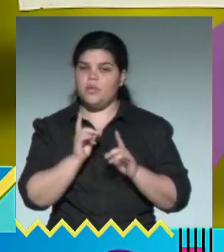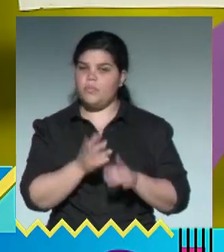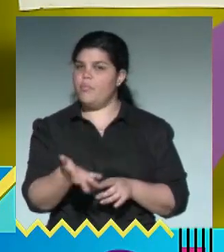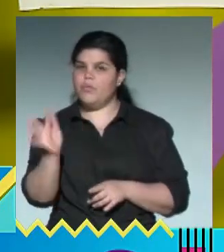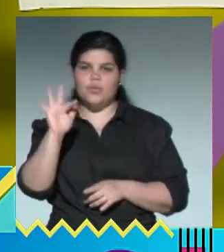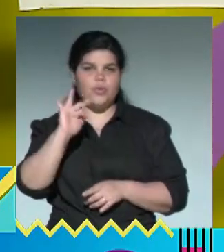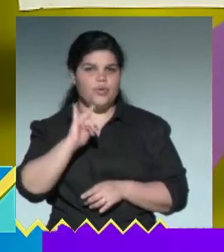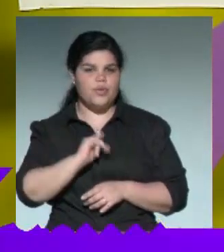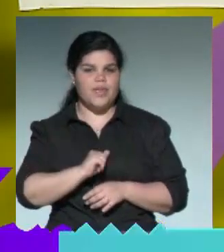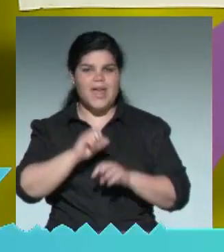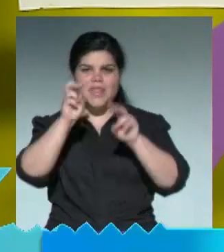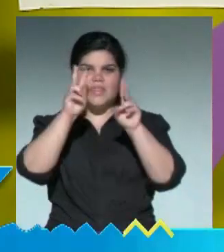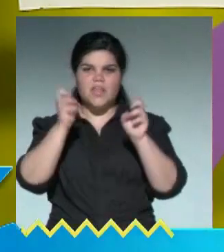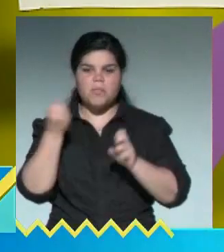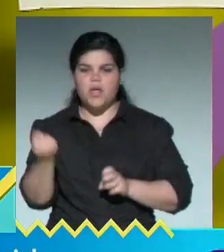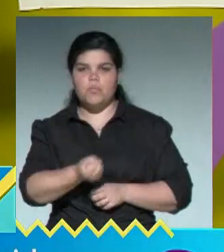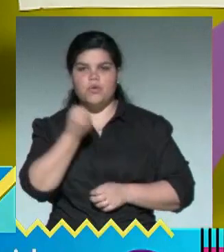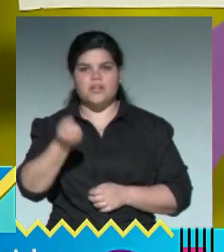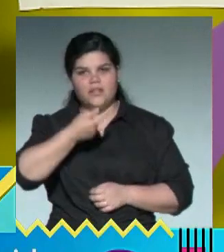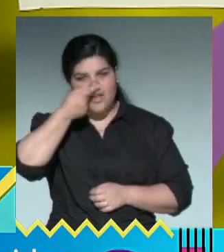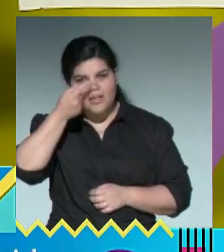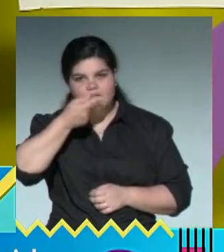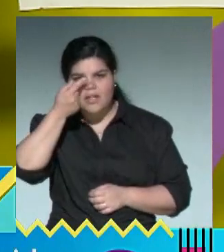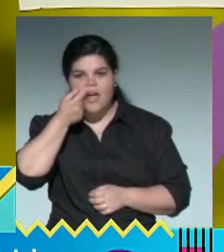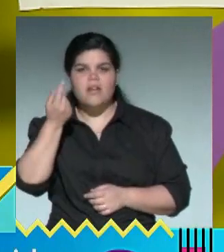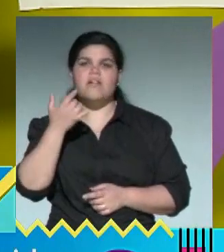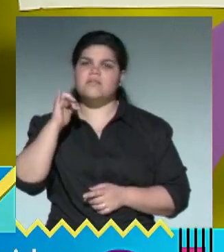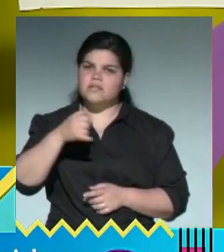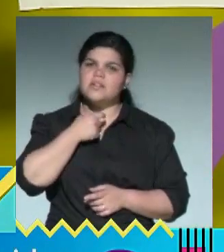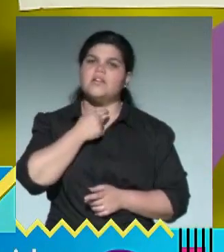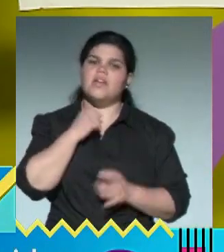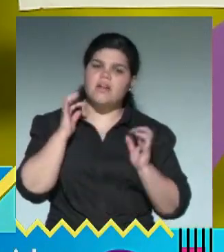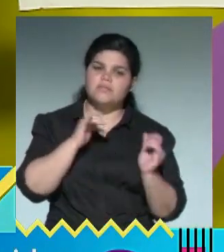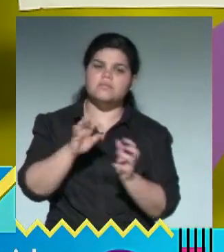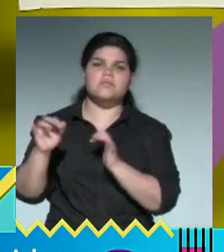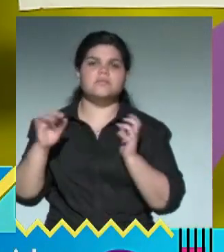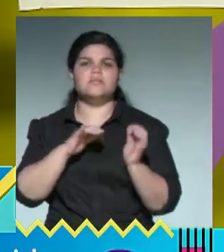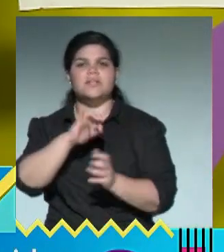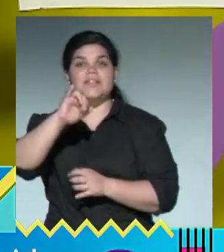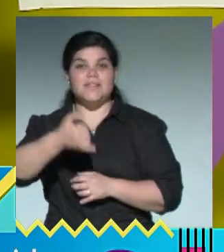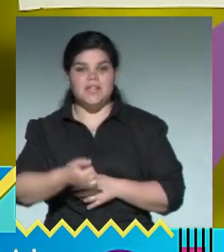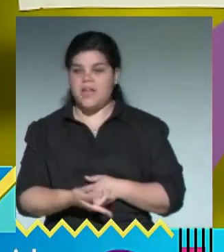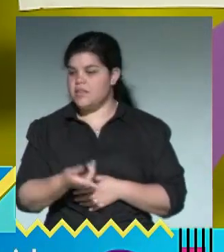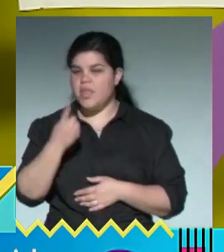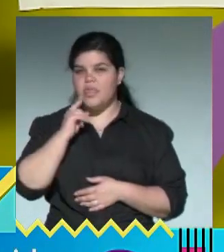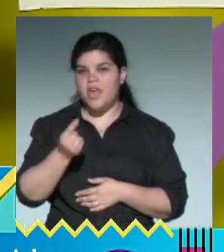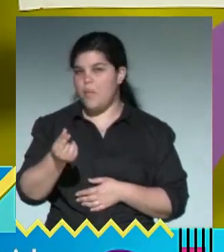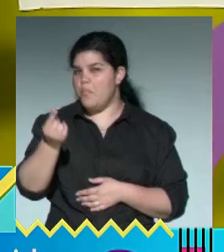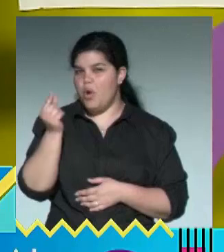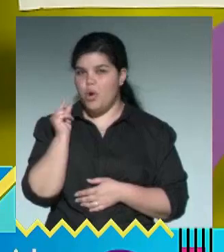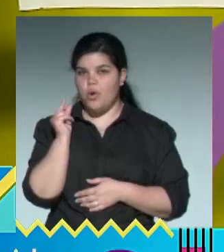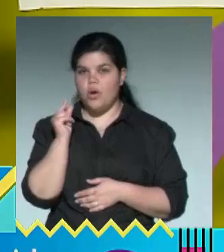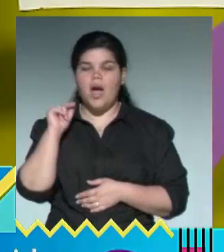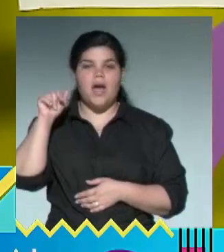un tema de aquellos que nos interesan hablar y sobre todo en este tema a los mendocinos, porque han pasado muy poquitos días de uno